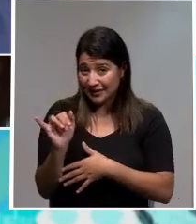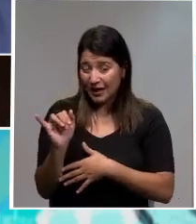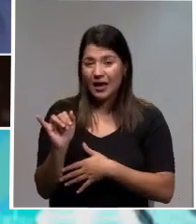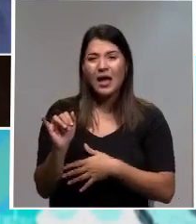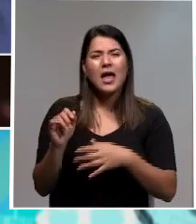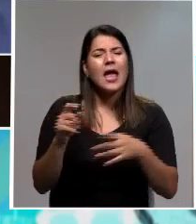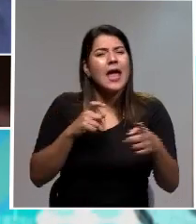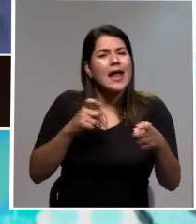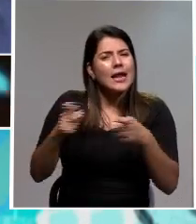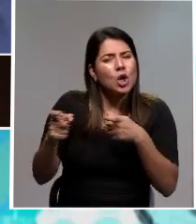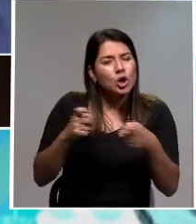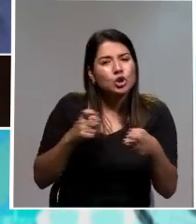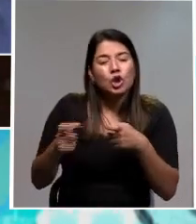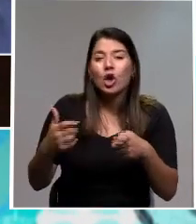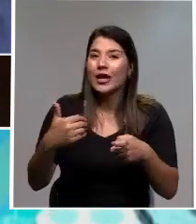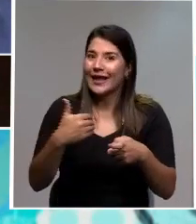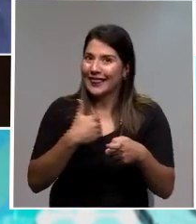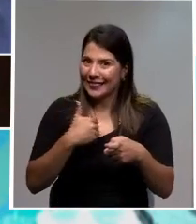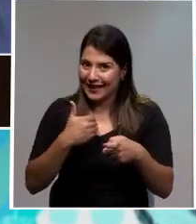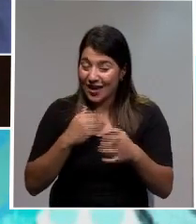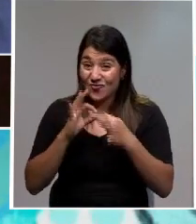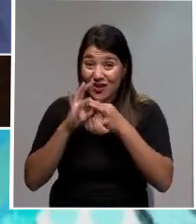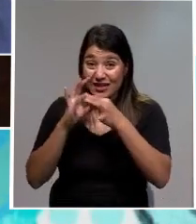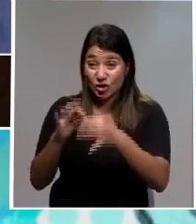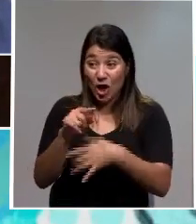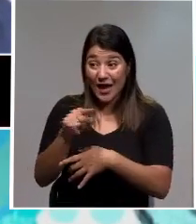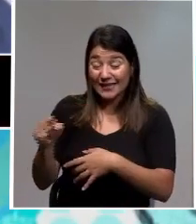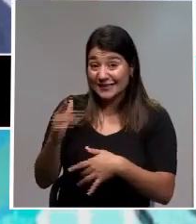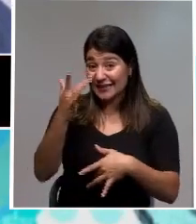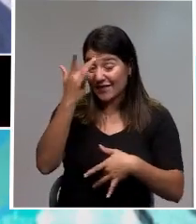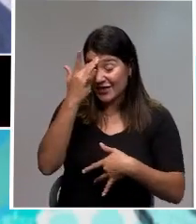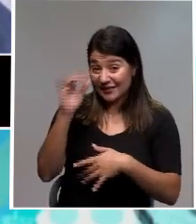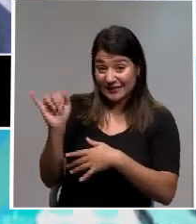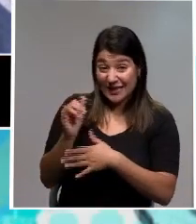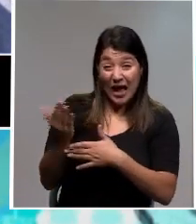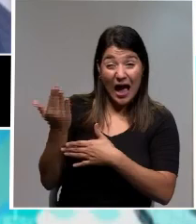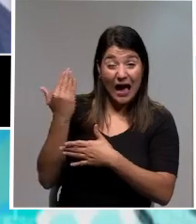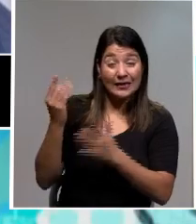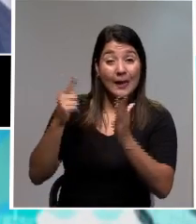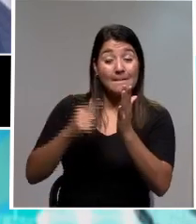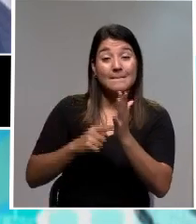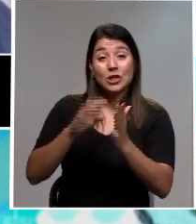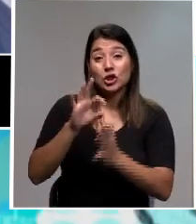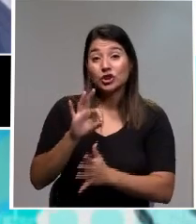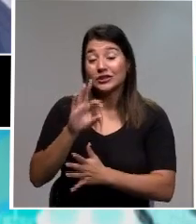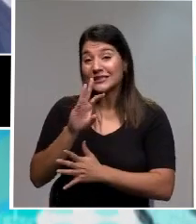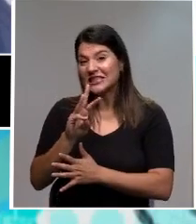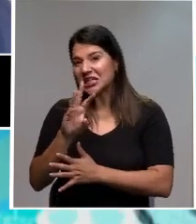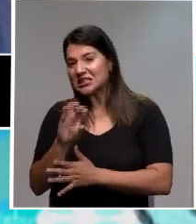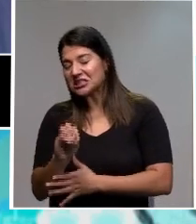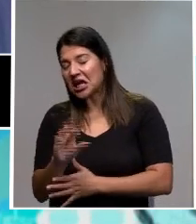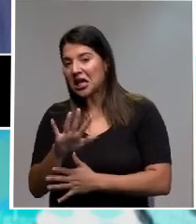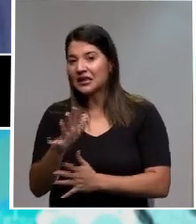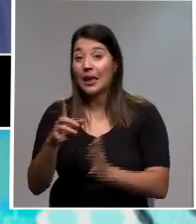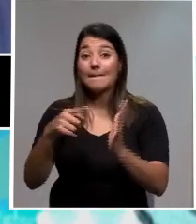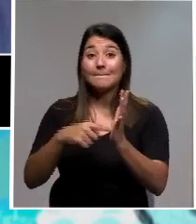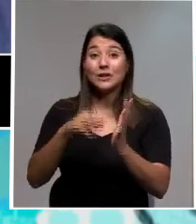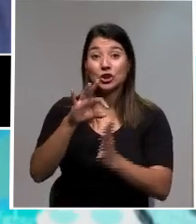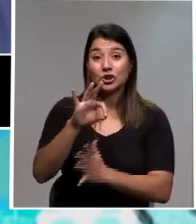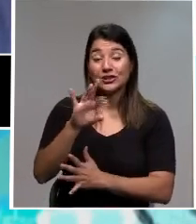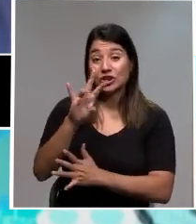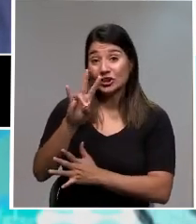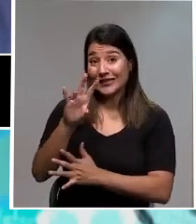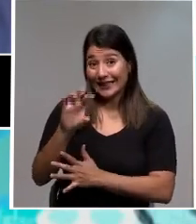estaba logrando de muchas de estas enfermedades infecciosas en la década de 1960 y 70 hizo que mucha